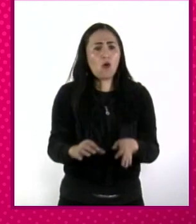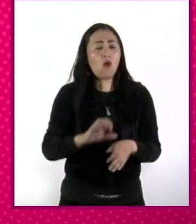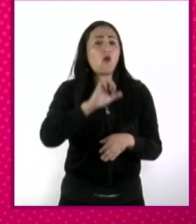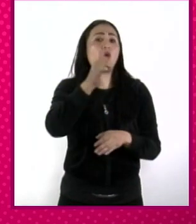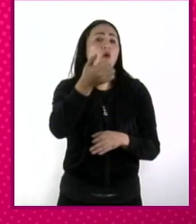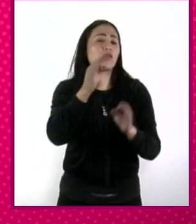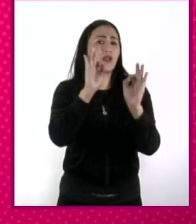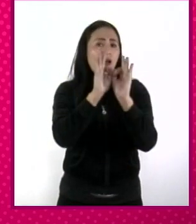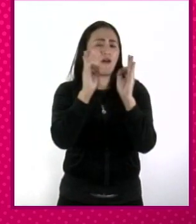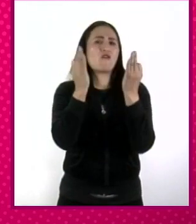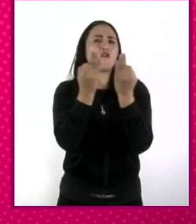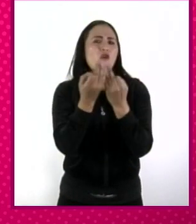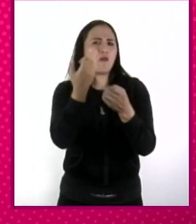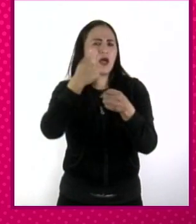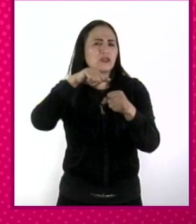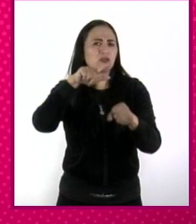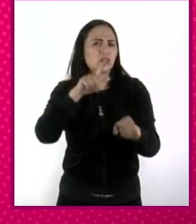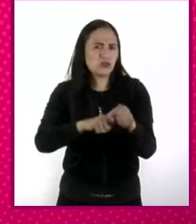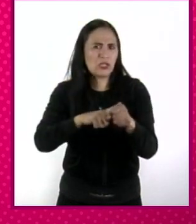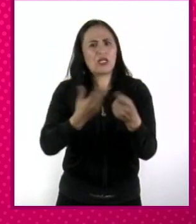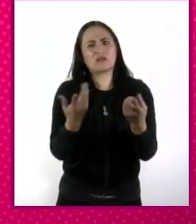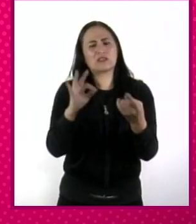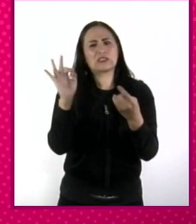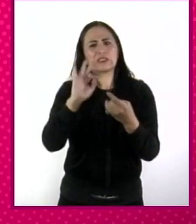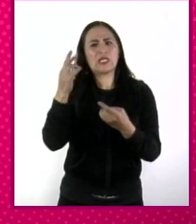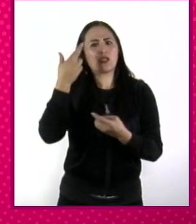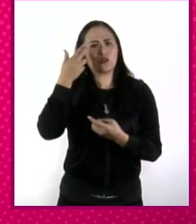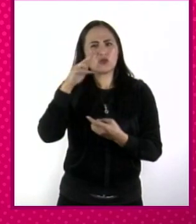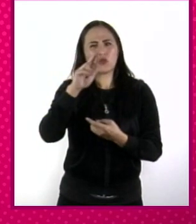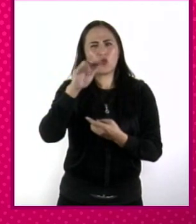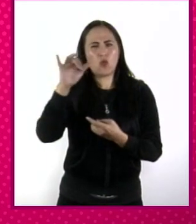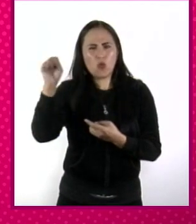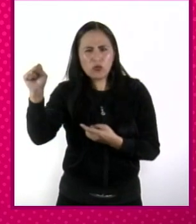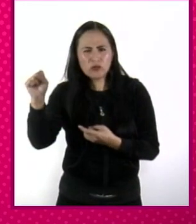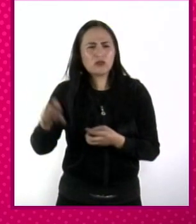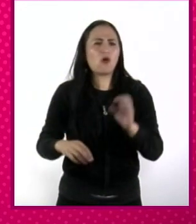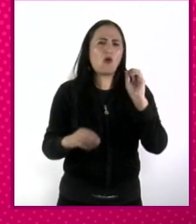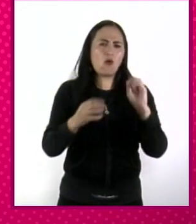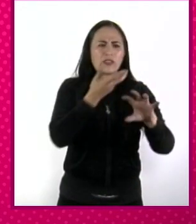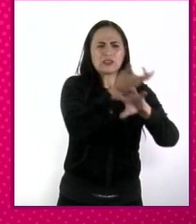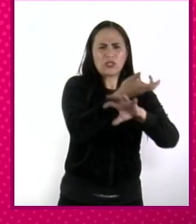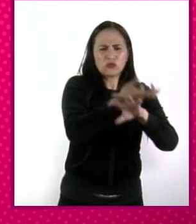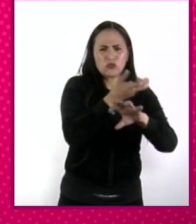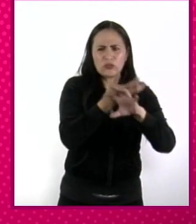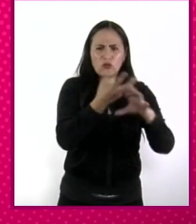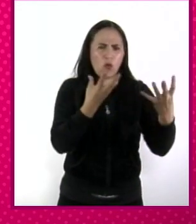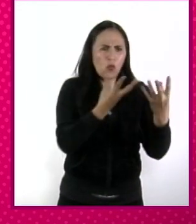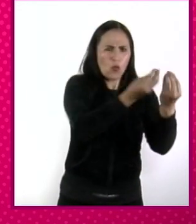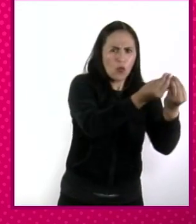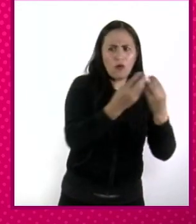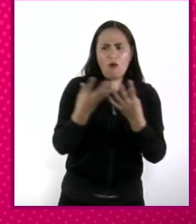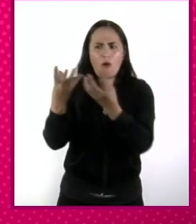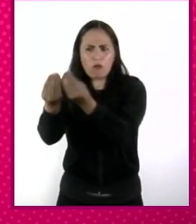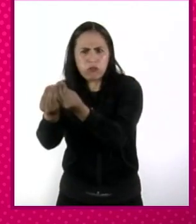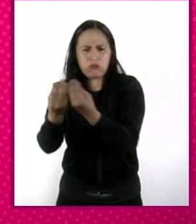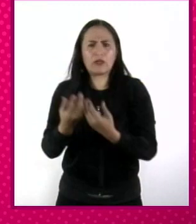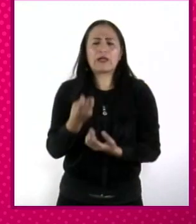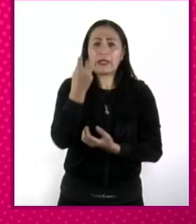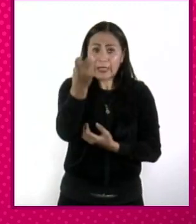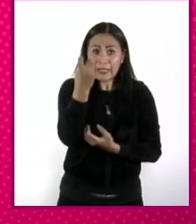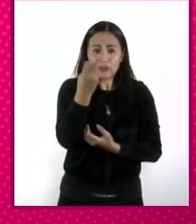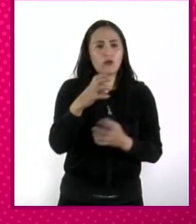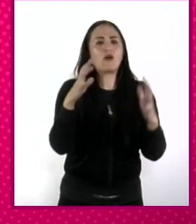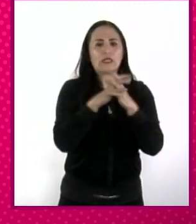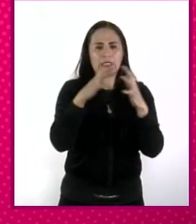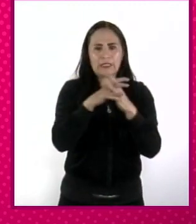modelo social político, ya sea la URSS o ya sea Estados Unidos. Entonces, este es el segundo factor que da origen a la